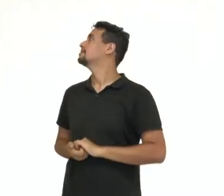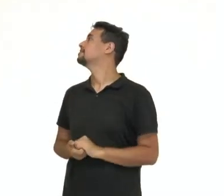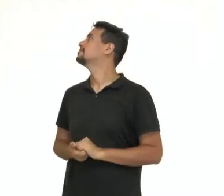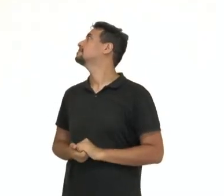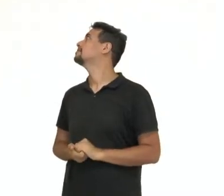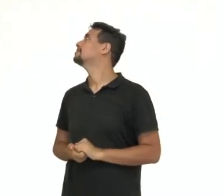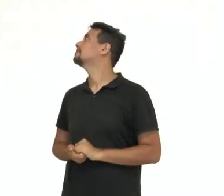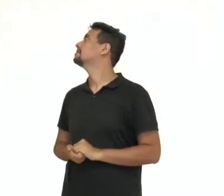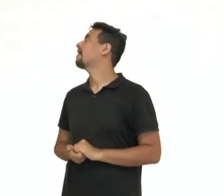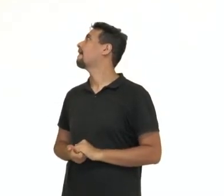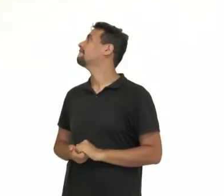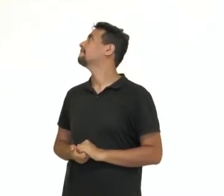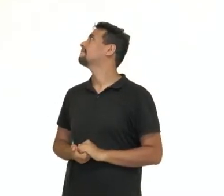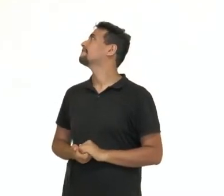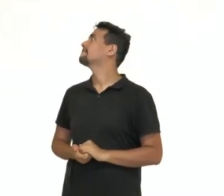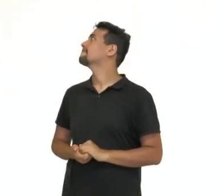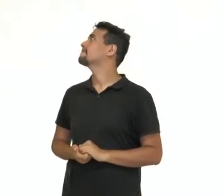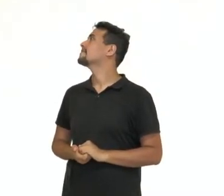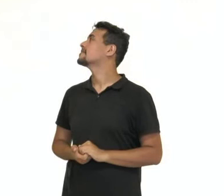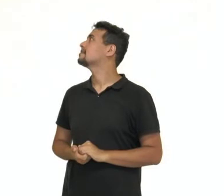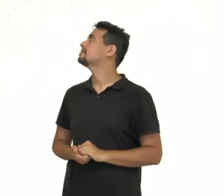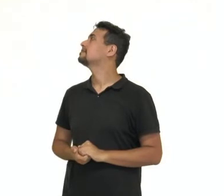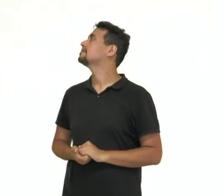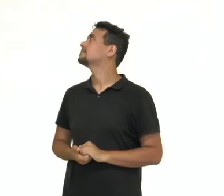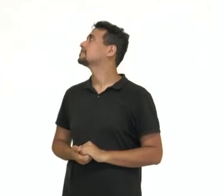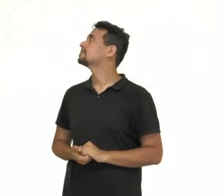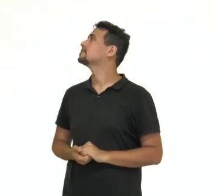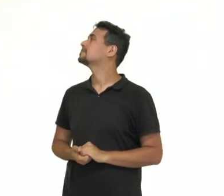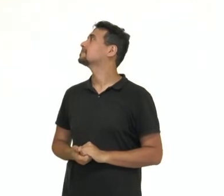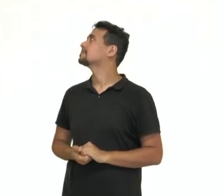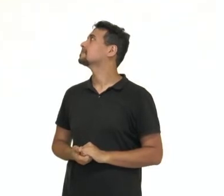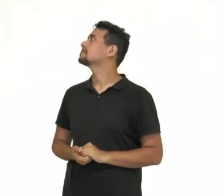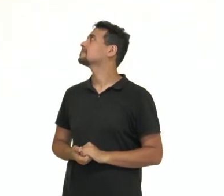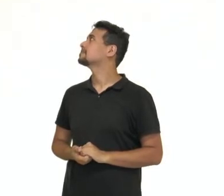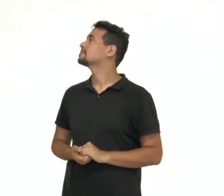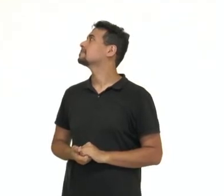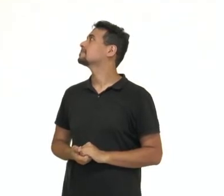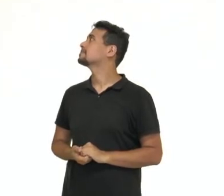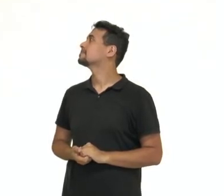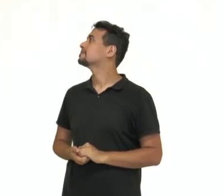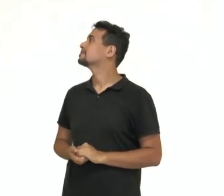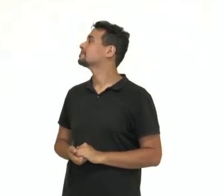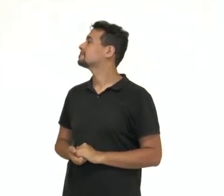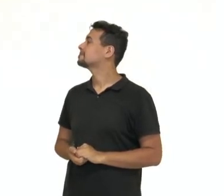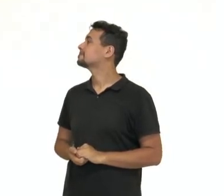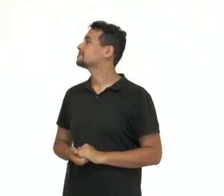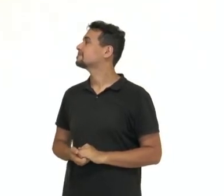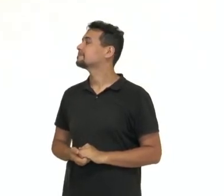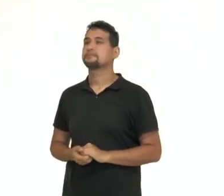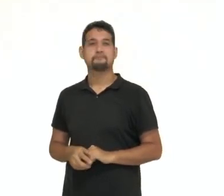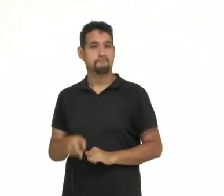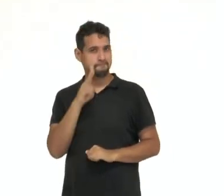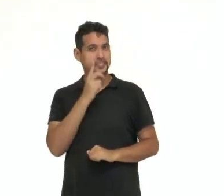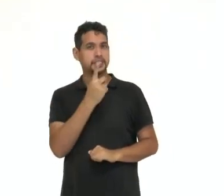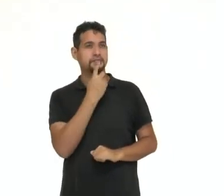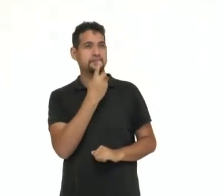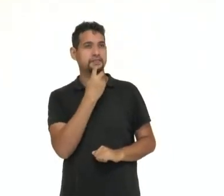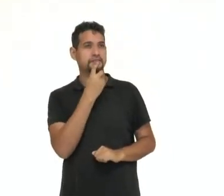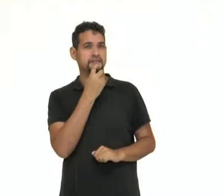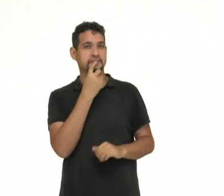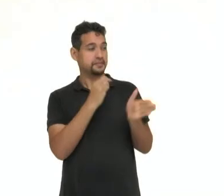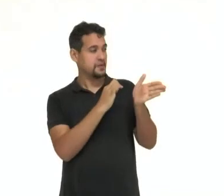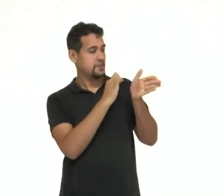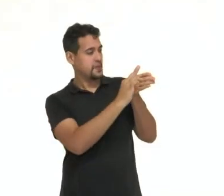desde a década de 1880 y por el último en los últimos